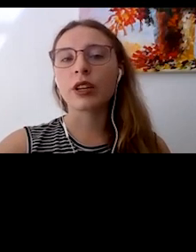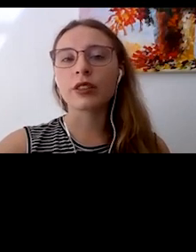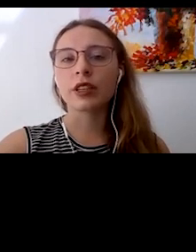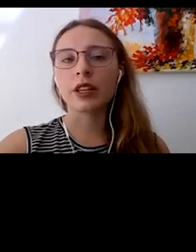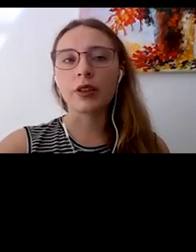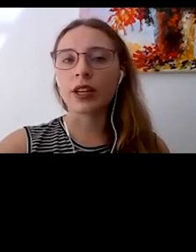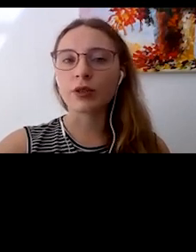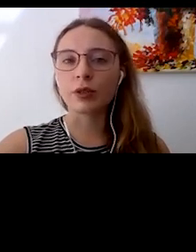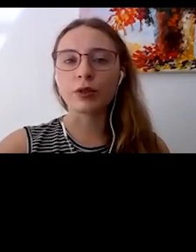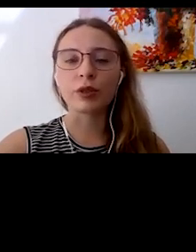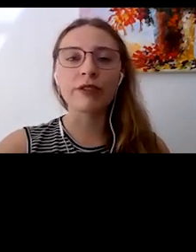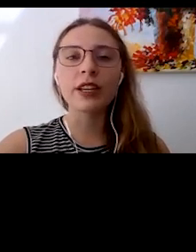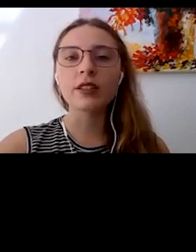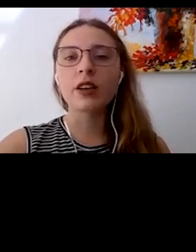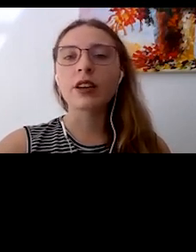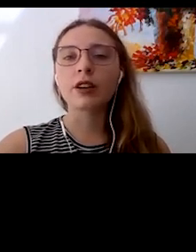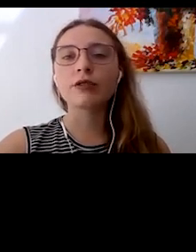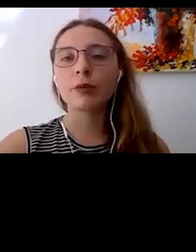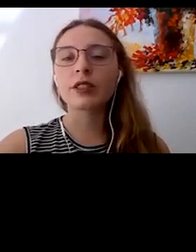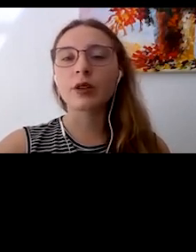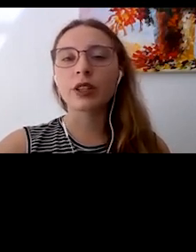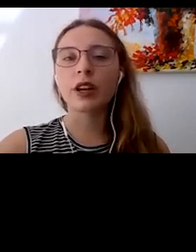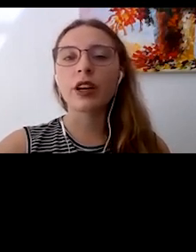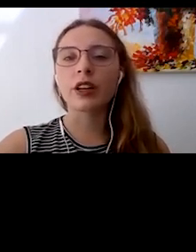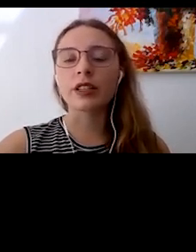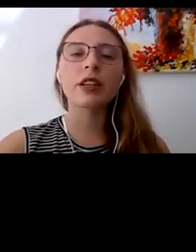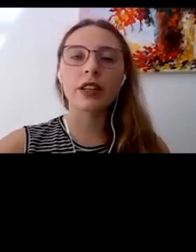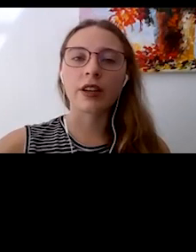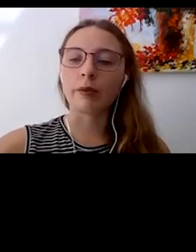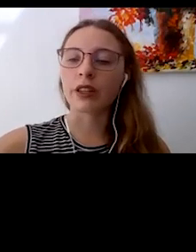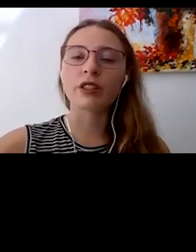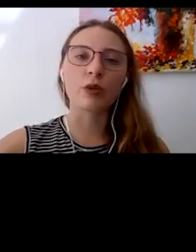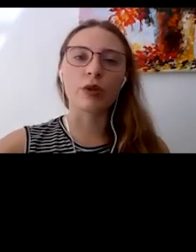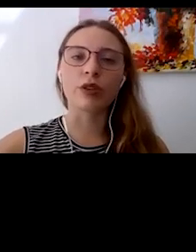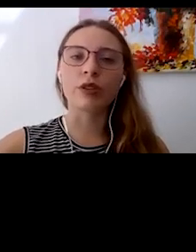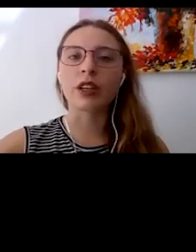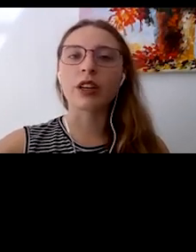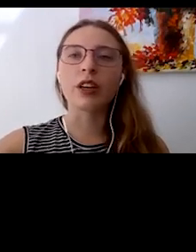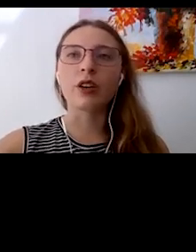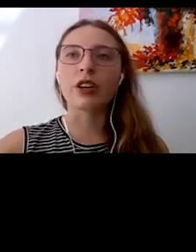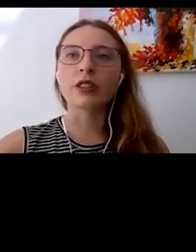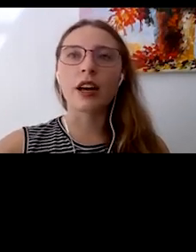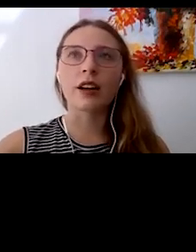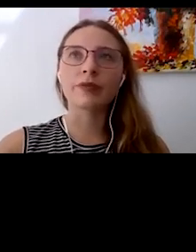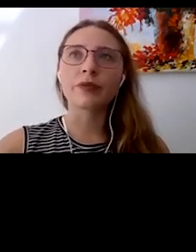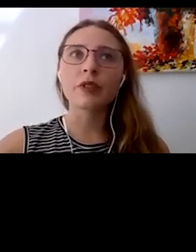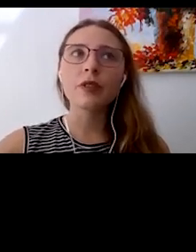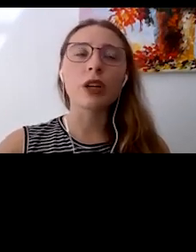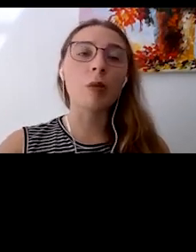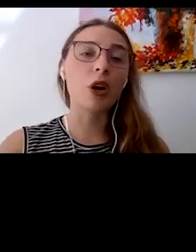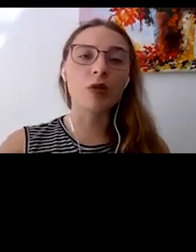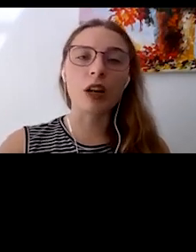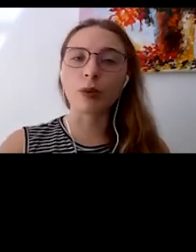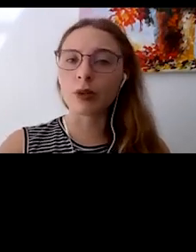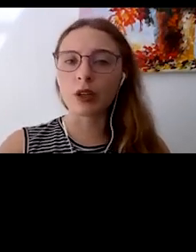y nos anexe, en dado caso, fotografías que confirmen que se encuentra en este ambiente seguro, ¿no? De que no está a